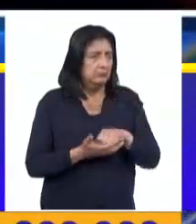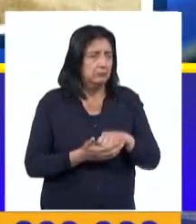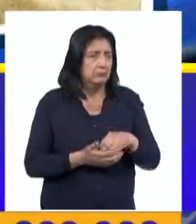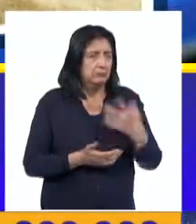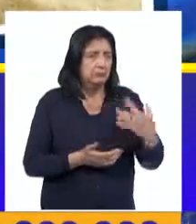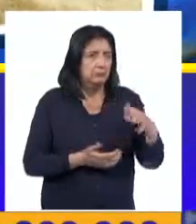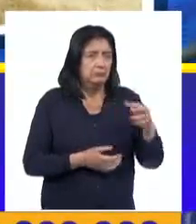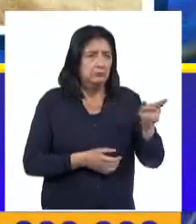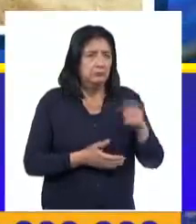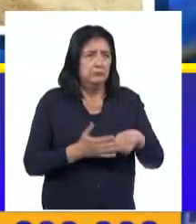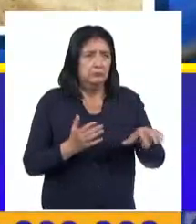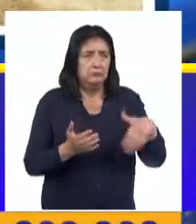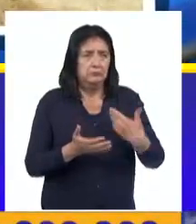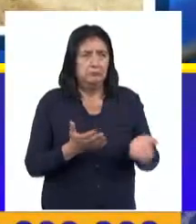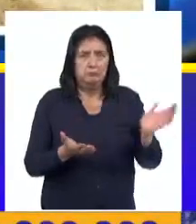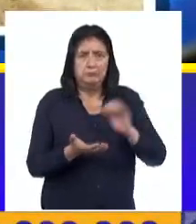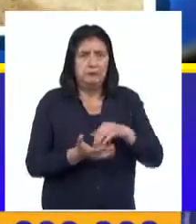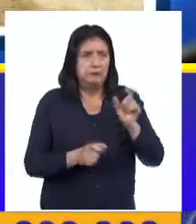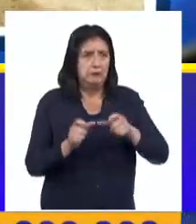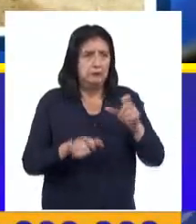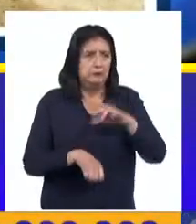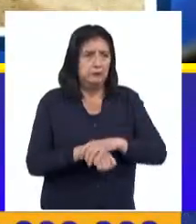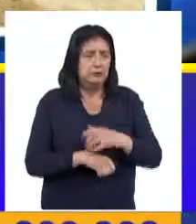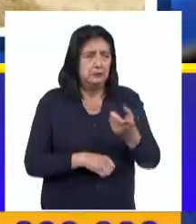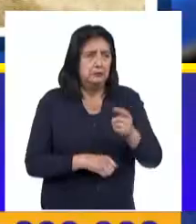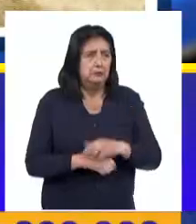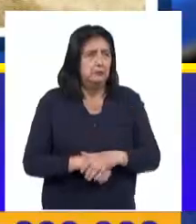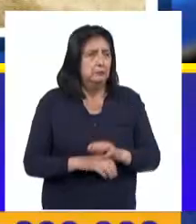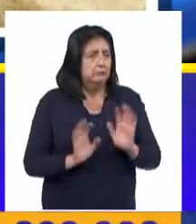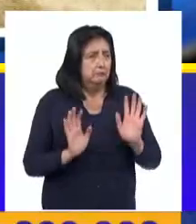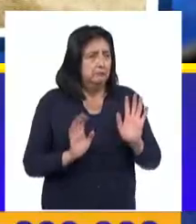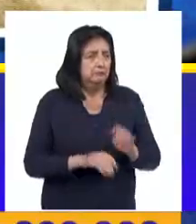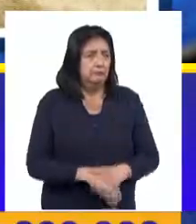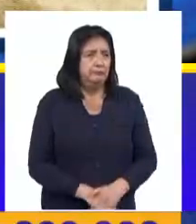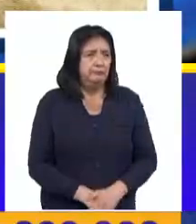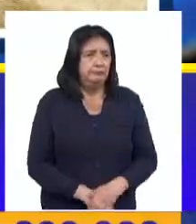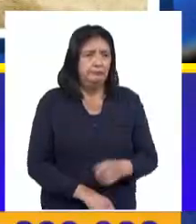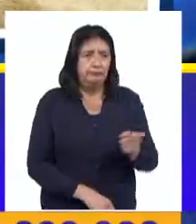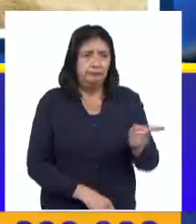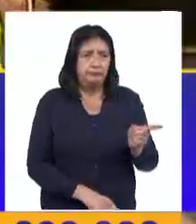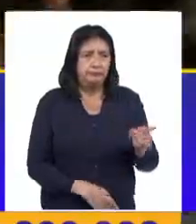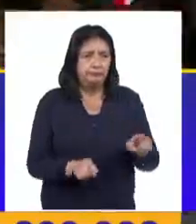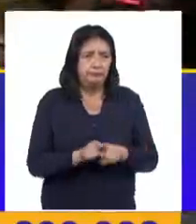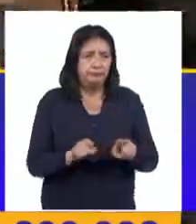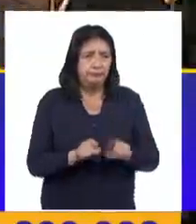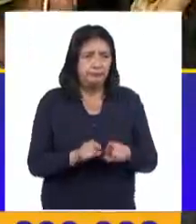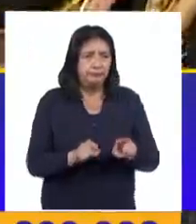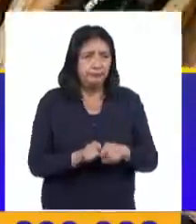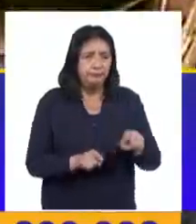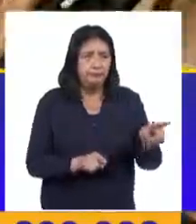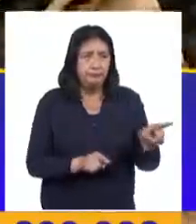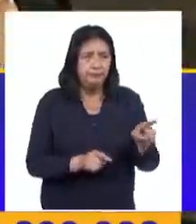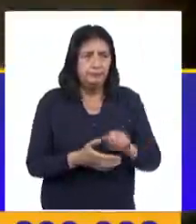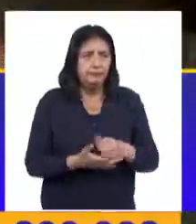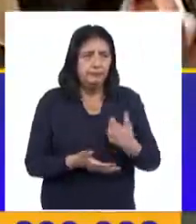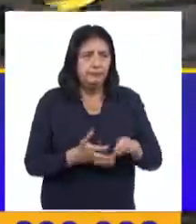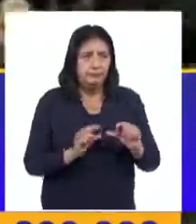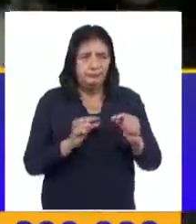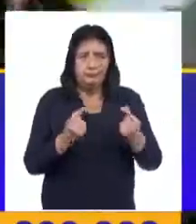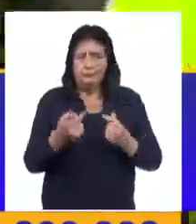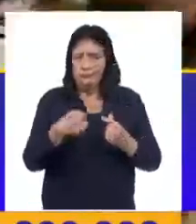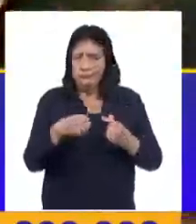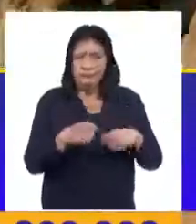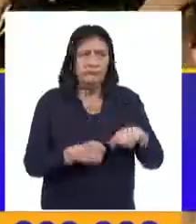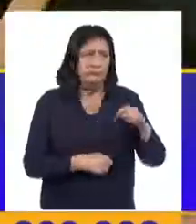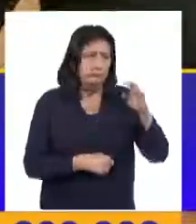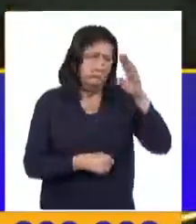SWAT aparentemente está llegando, más detenido Siri en este momento. Ha intervenido también la subunidad de acciones tácticas de la